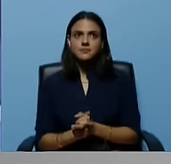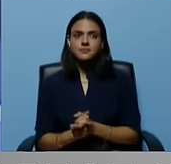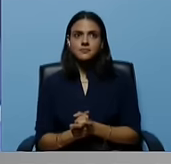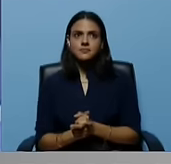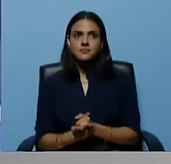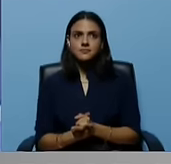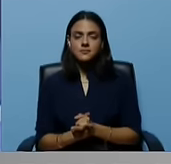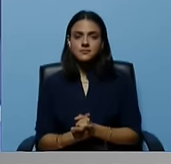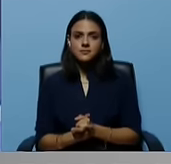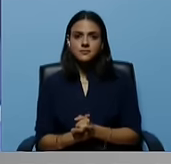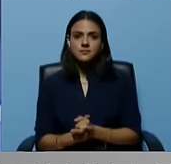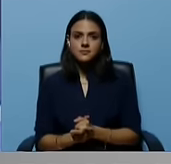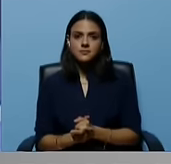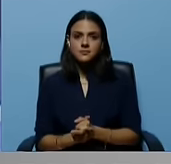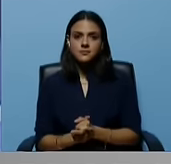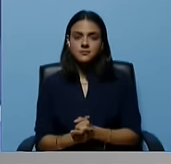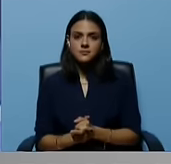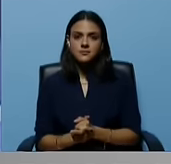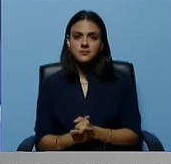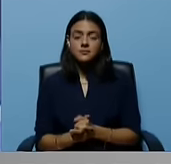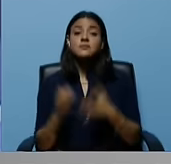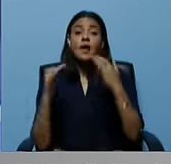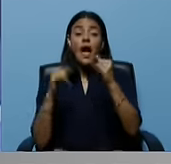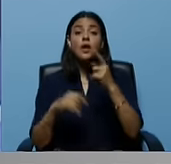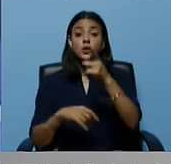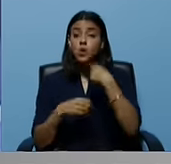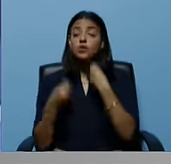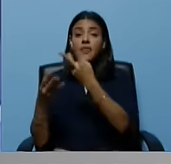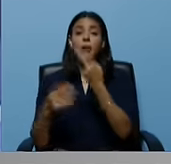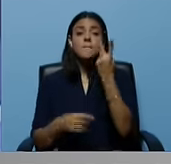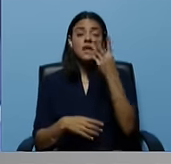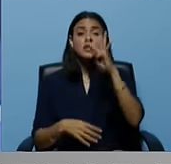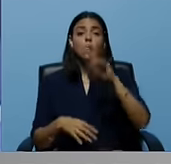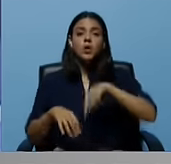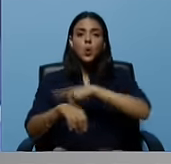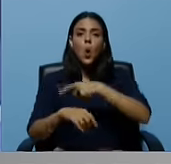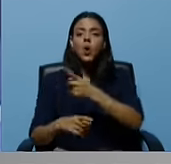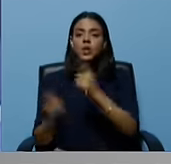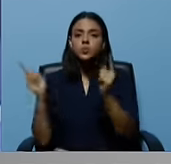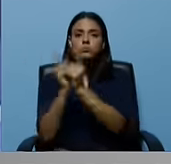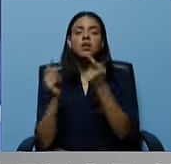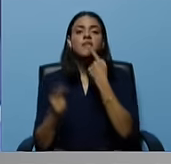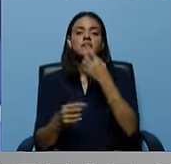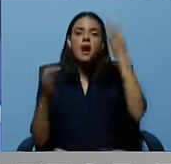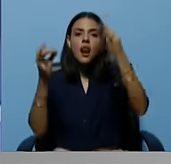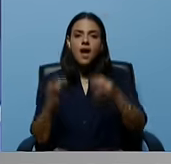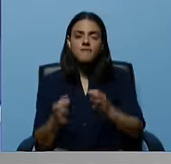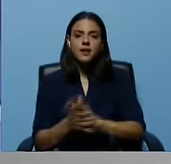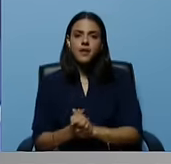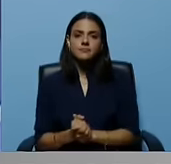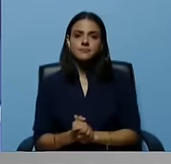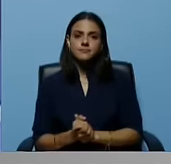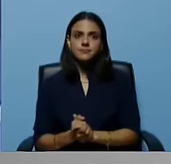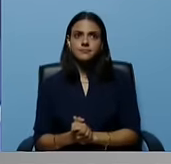a cara. Tiene 24 horas para desmentir esa